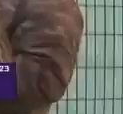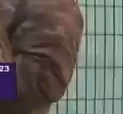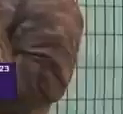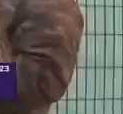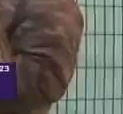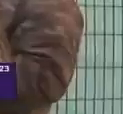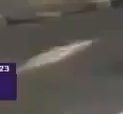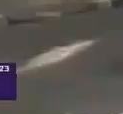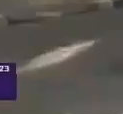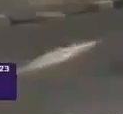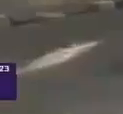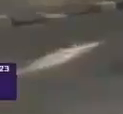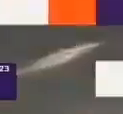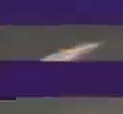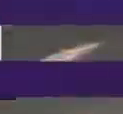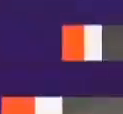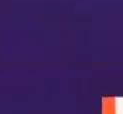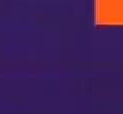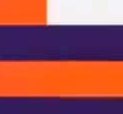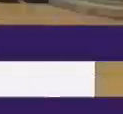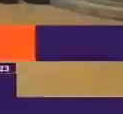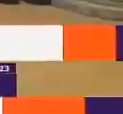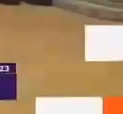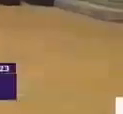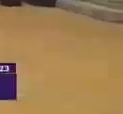realizaron plantón para pedir soluciones.